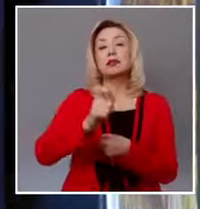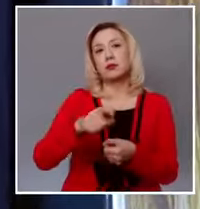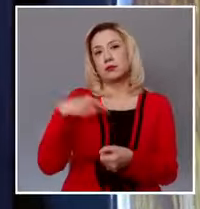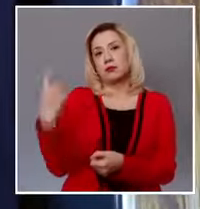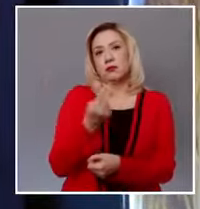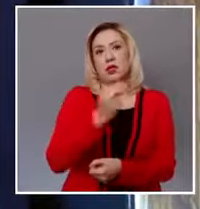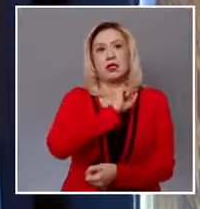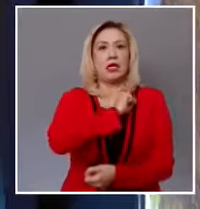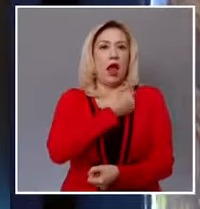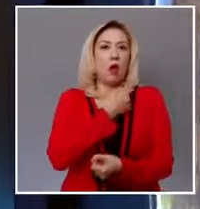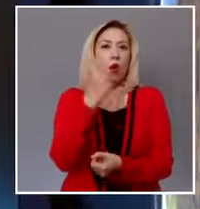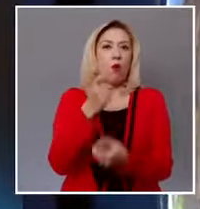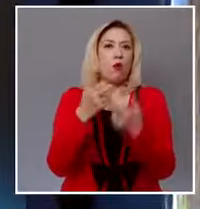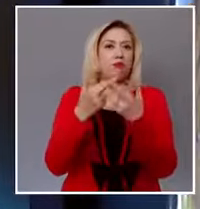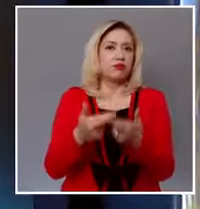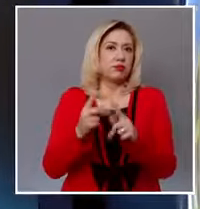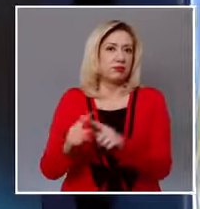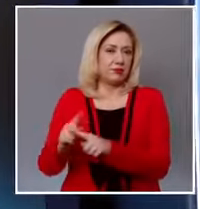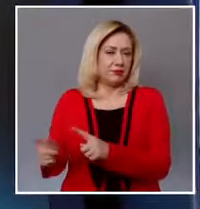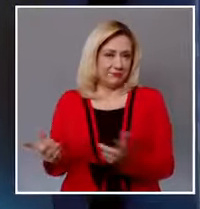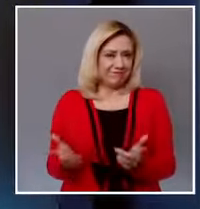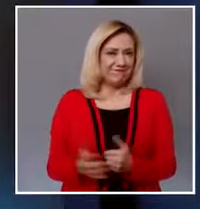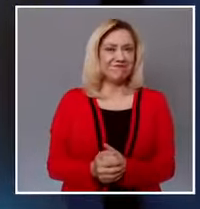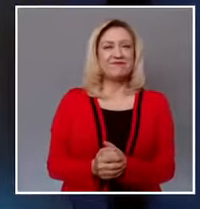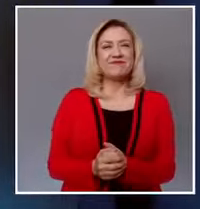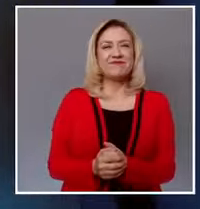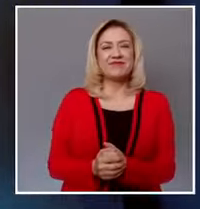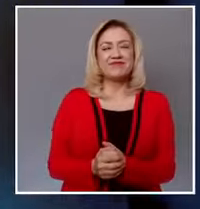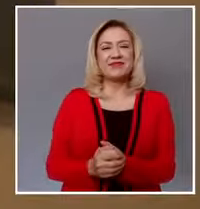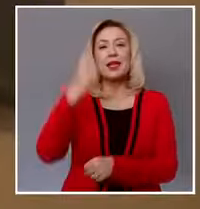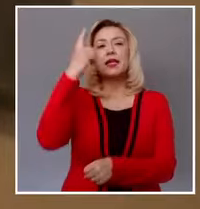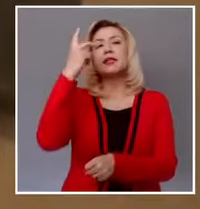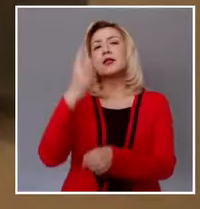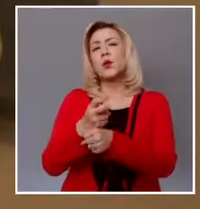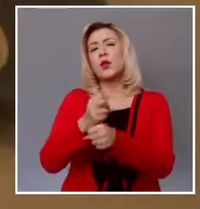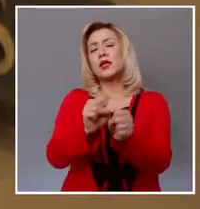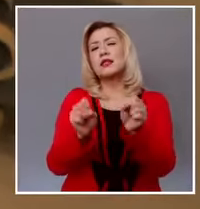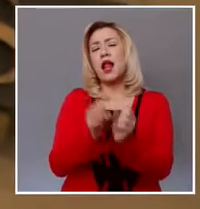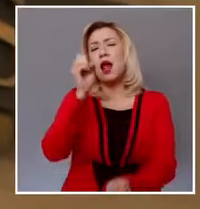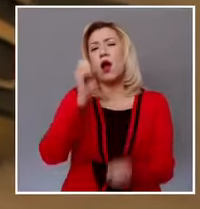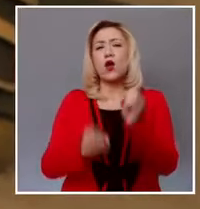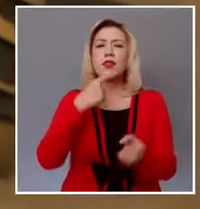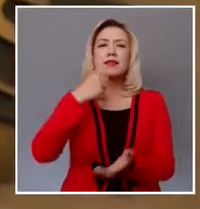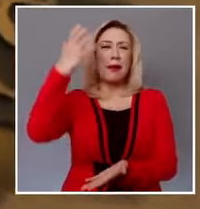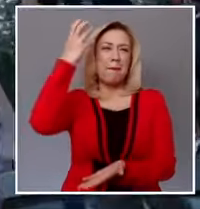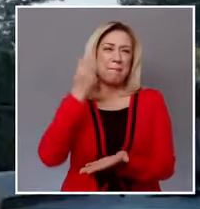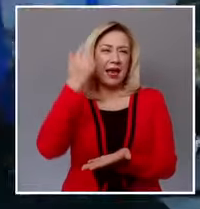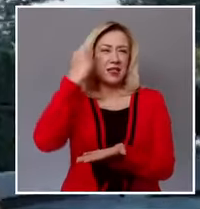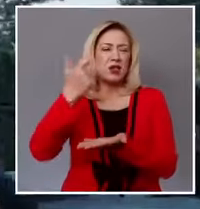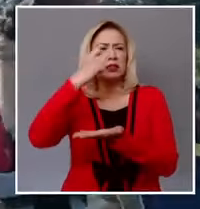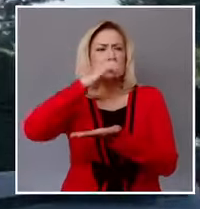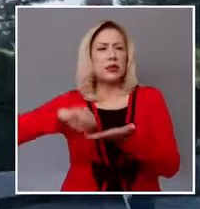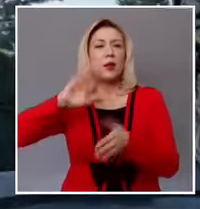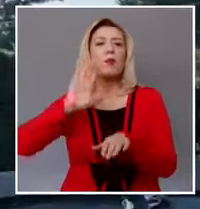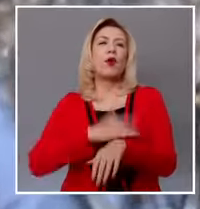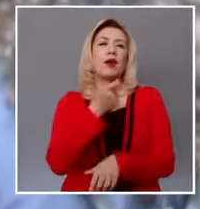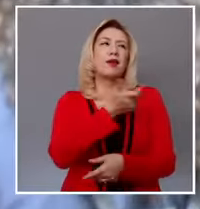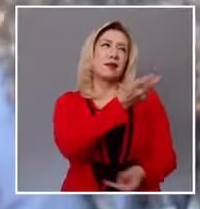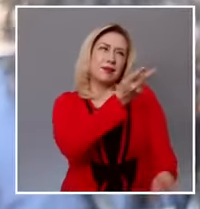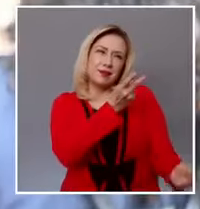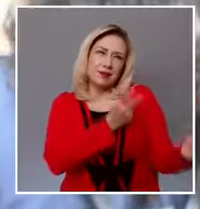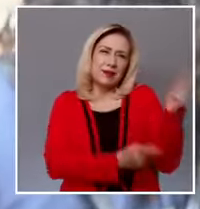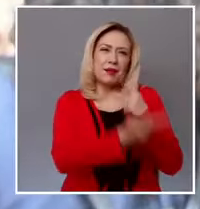Y la segunda sala de la Corte determinó que los descuentos a las pensiones con motivo de créditos otorgados por instituciones financieras